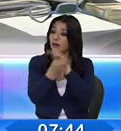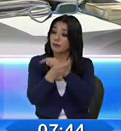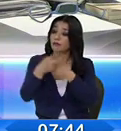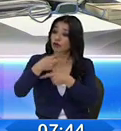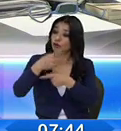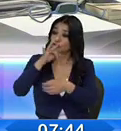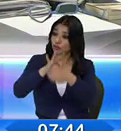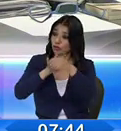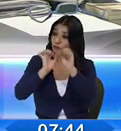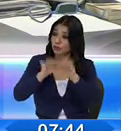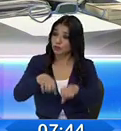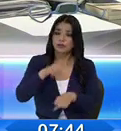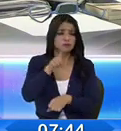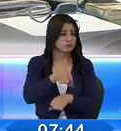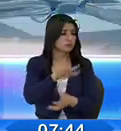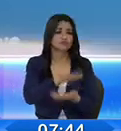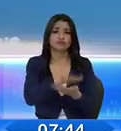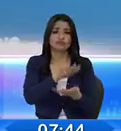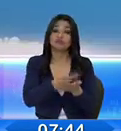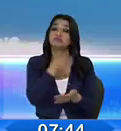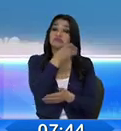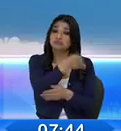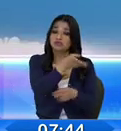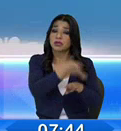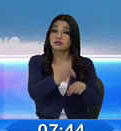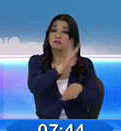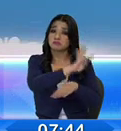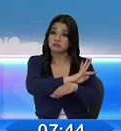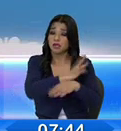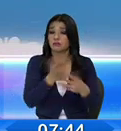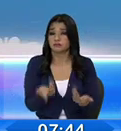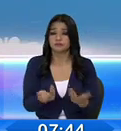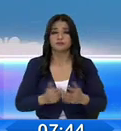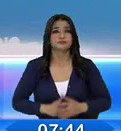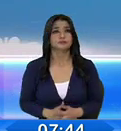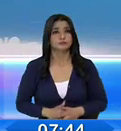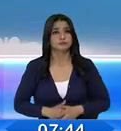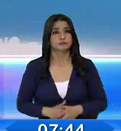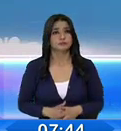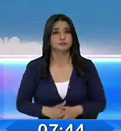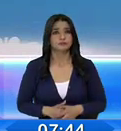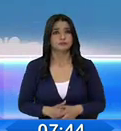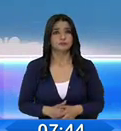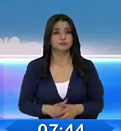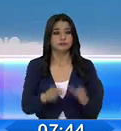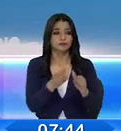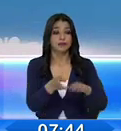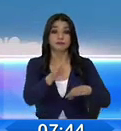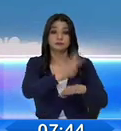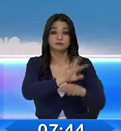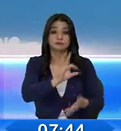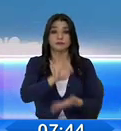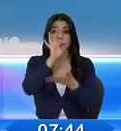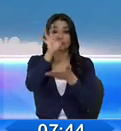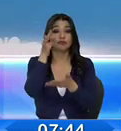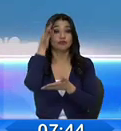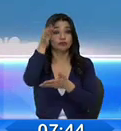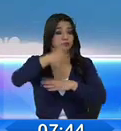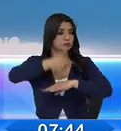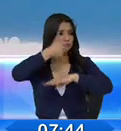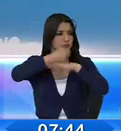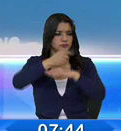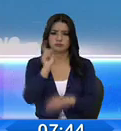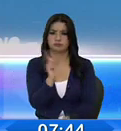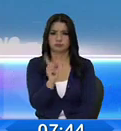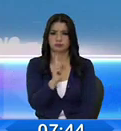así es nosotros estamos dispuestos a ir a la asamblea nacional incluso mire estimado miguel no es esta asamblea la que va a designar las futuras autoridades